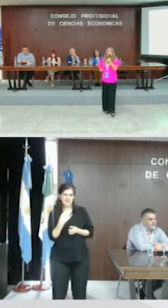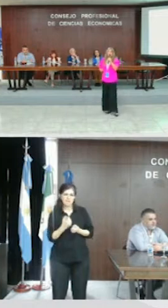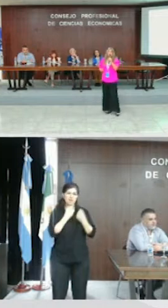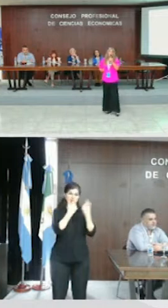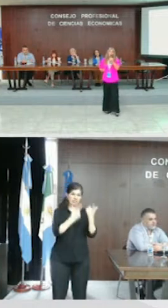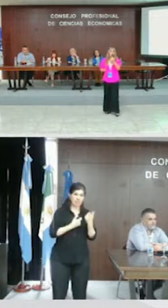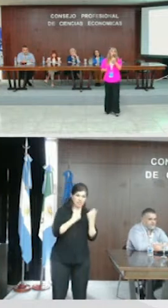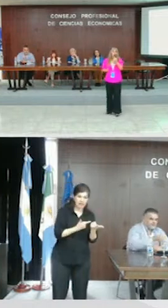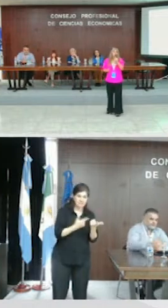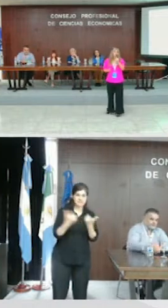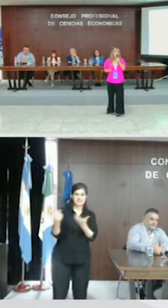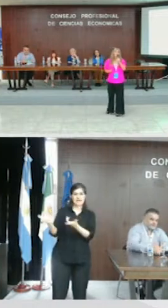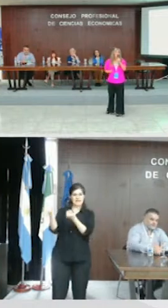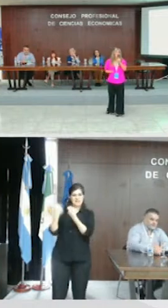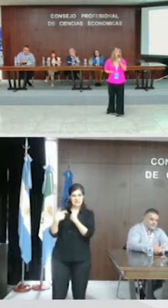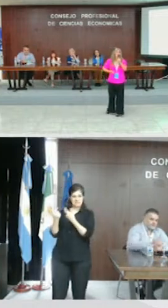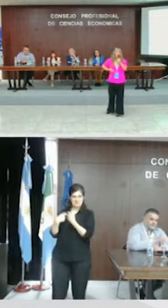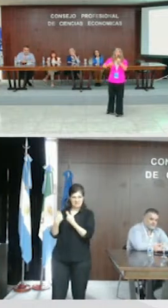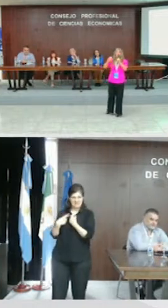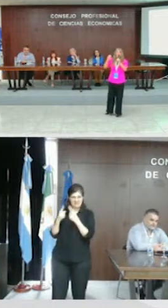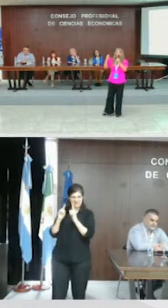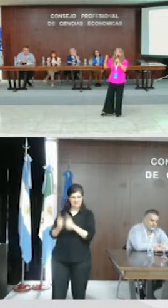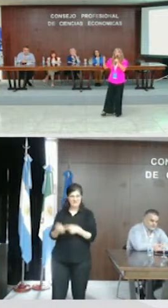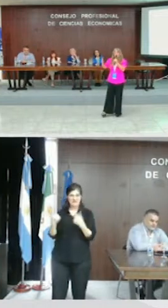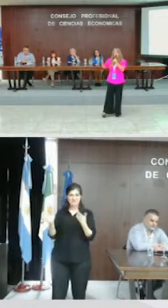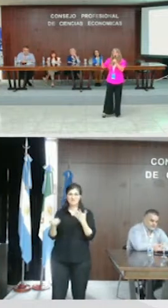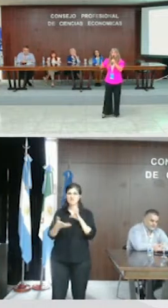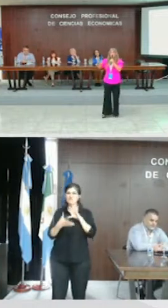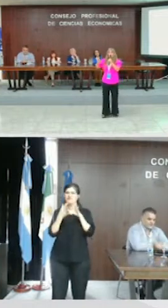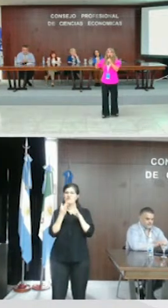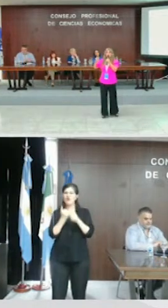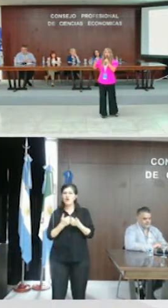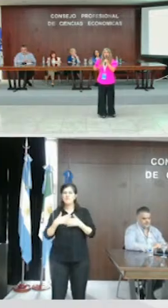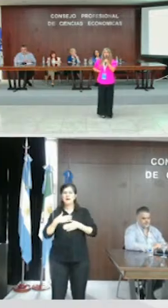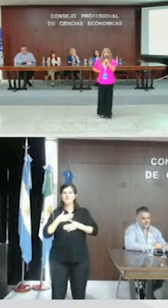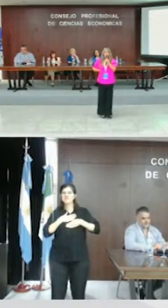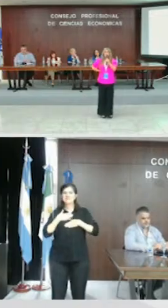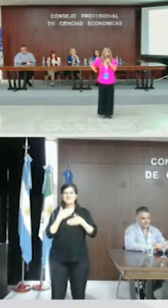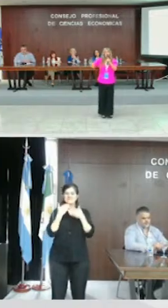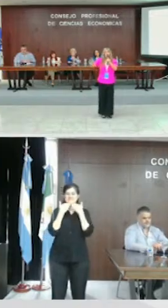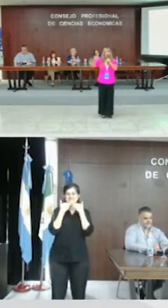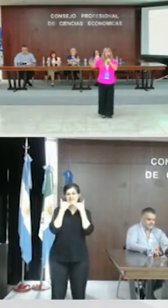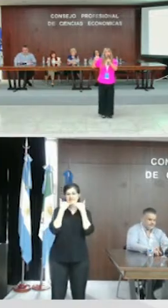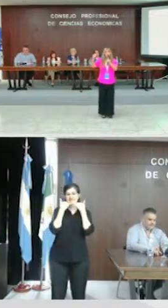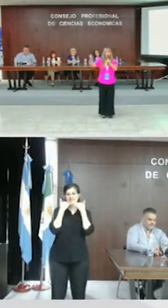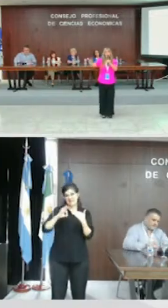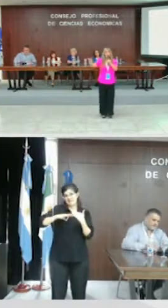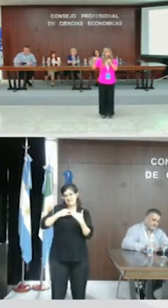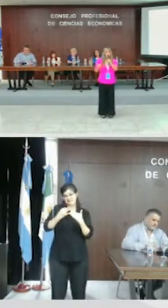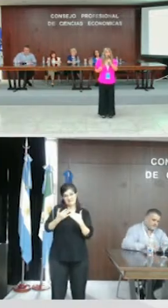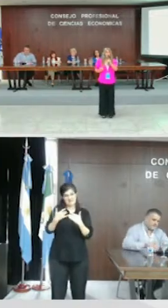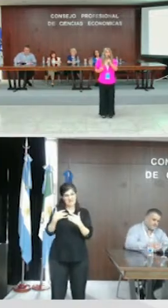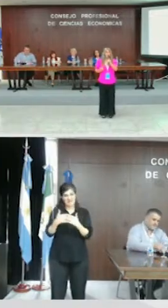una gratificación en la vida. La gratificación de poder aprender de la